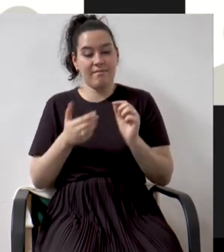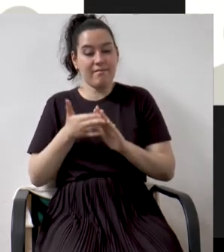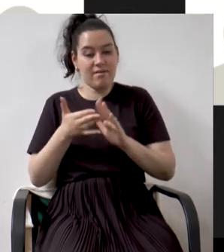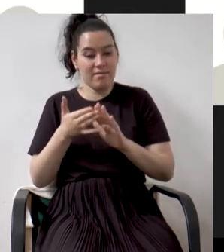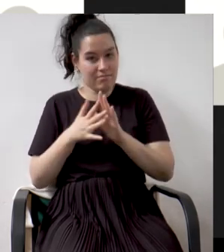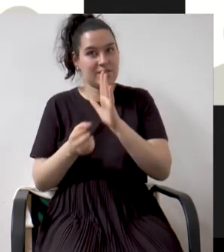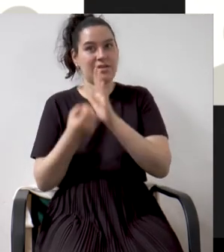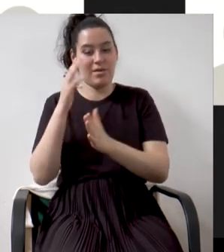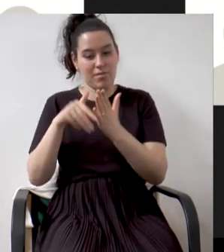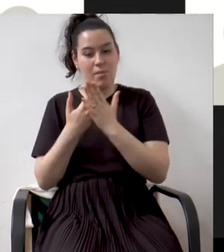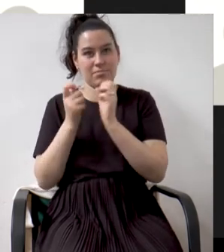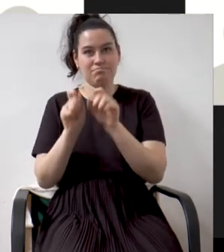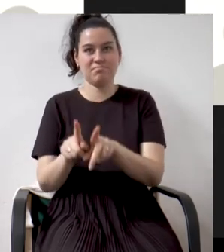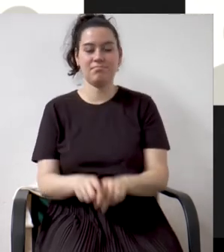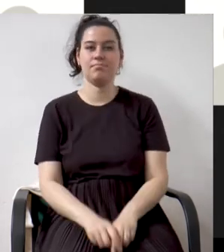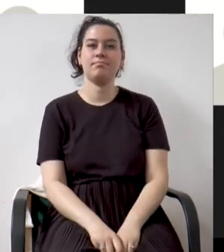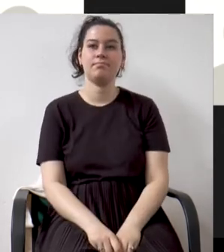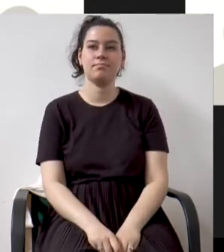generando estas propuestas.